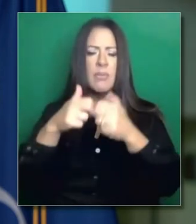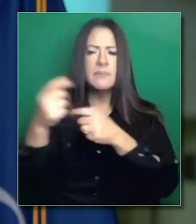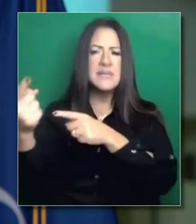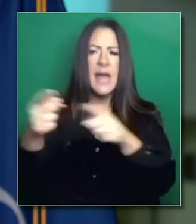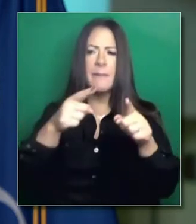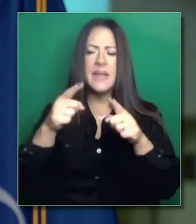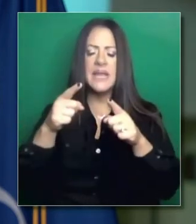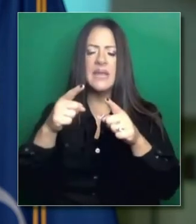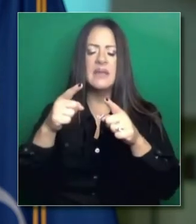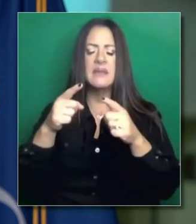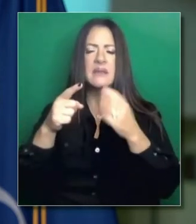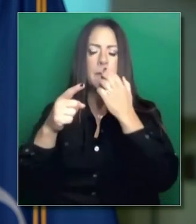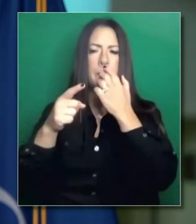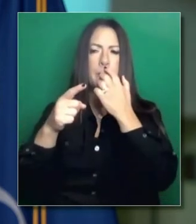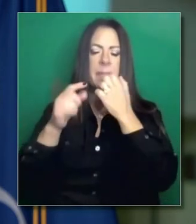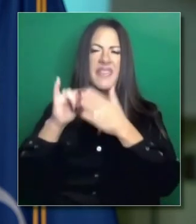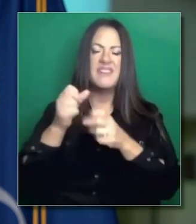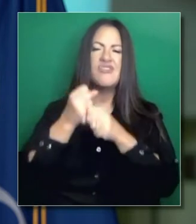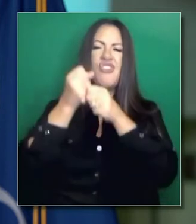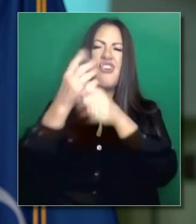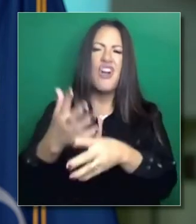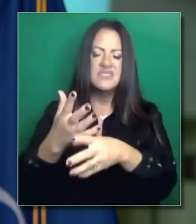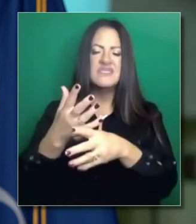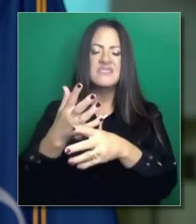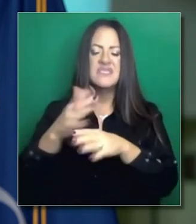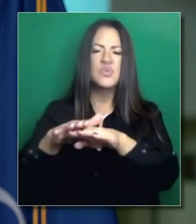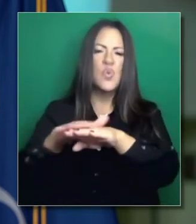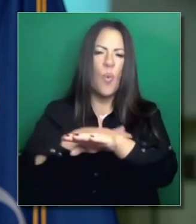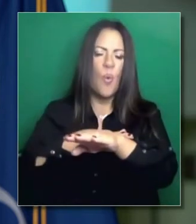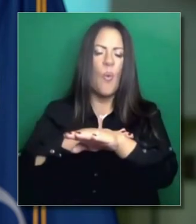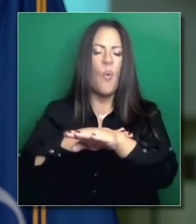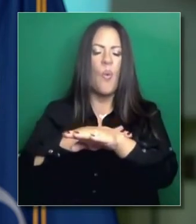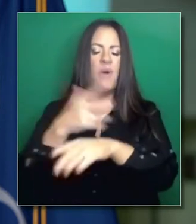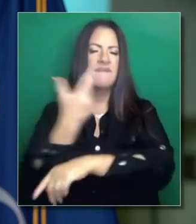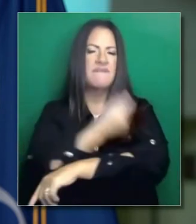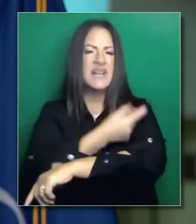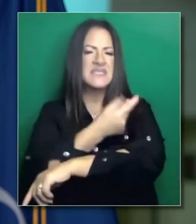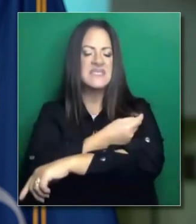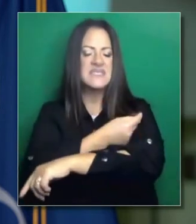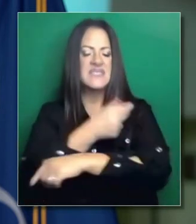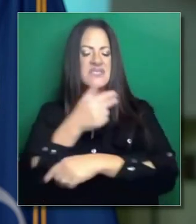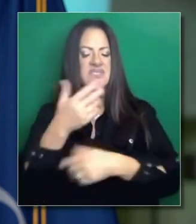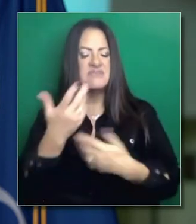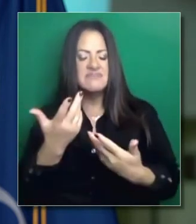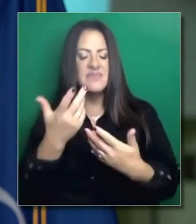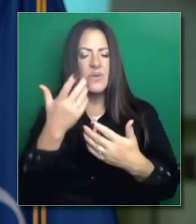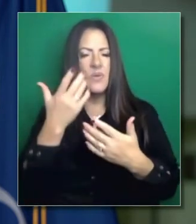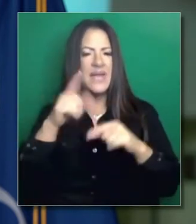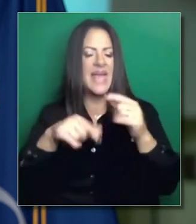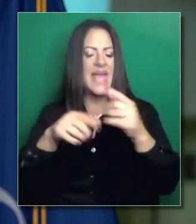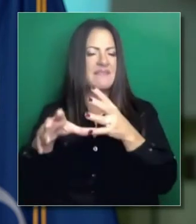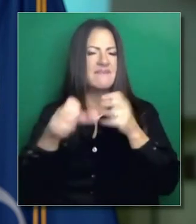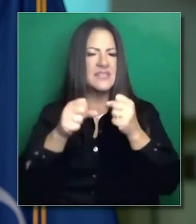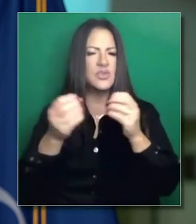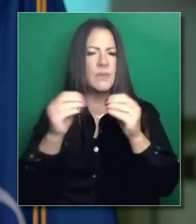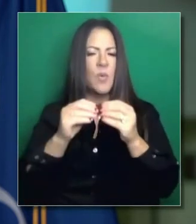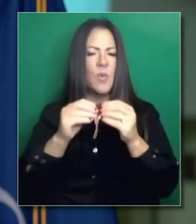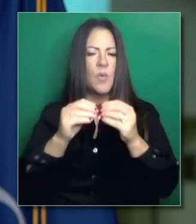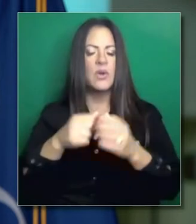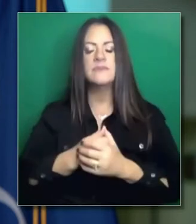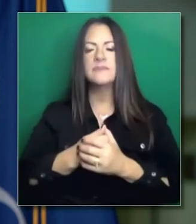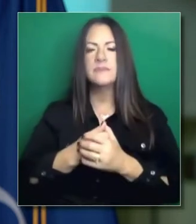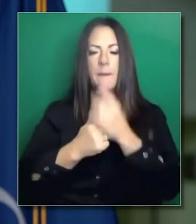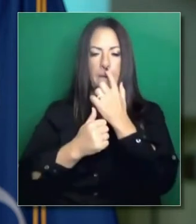para las pruebas. Y para suministrar las vacunas. Gracias por su pregunta. 5.400